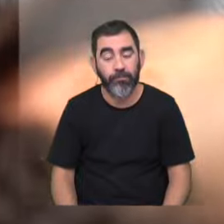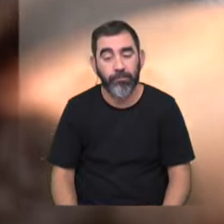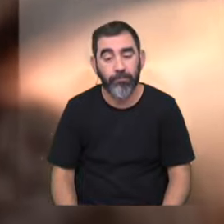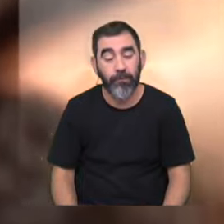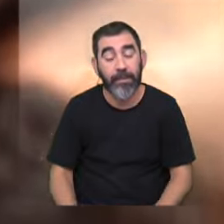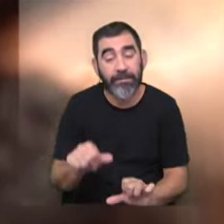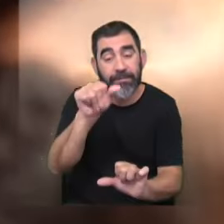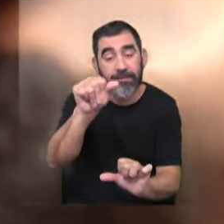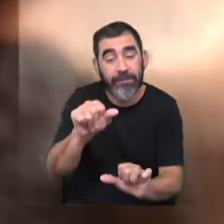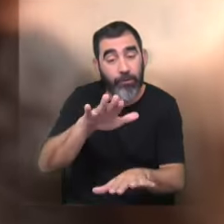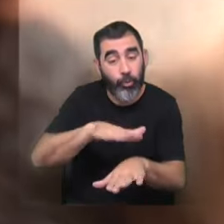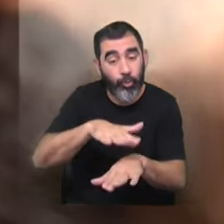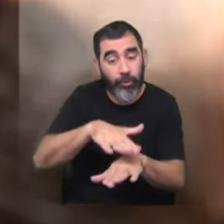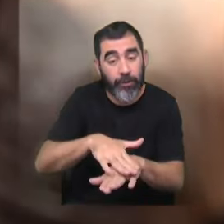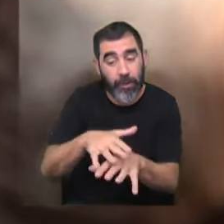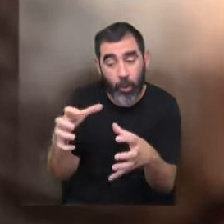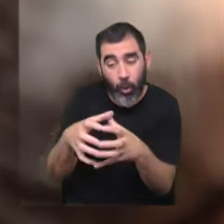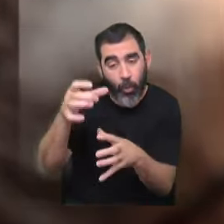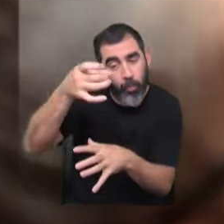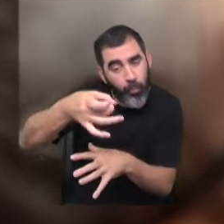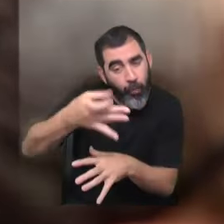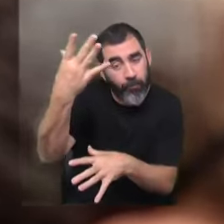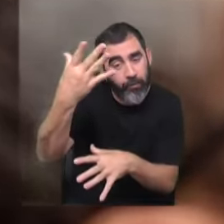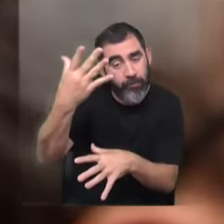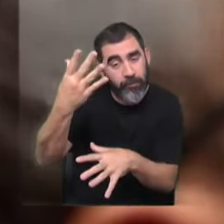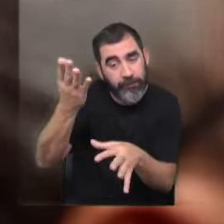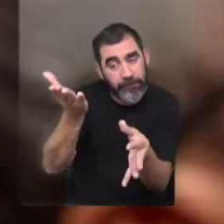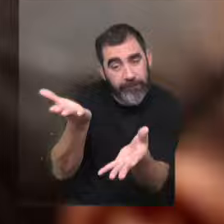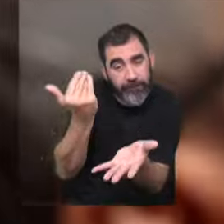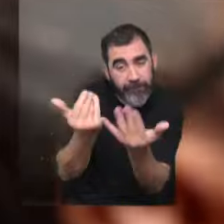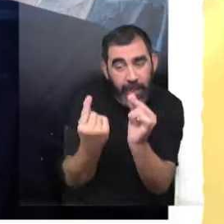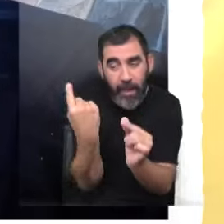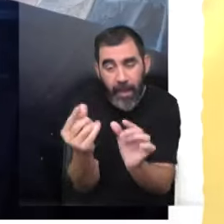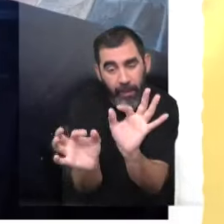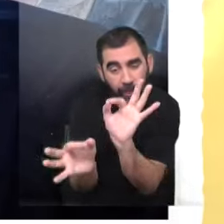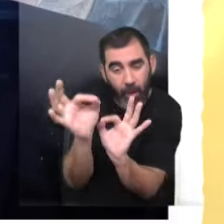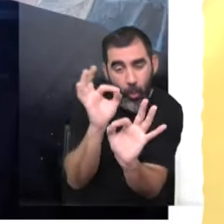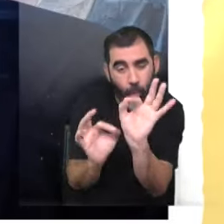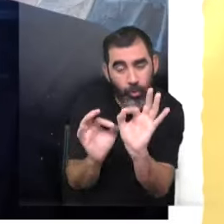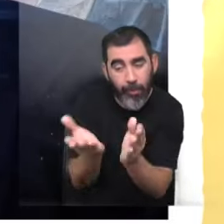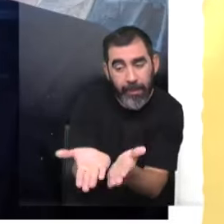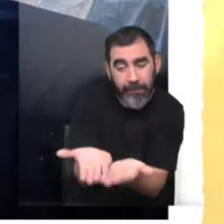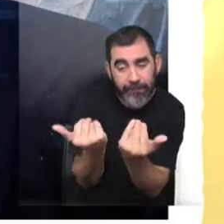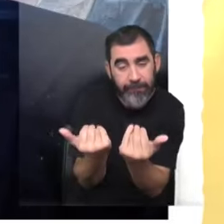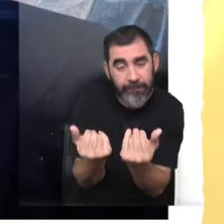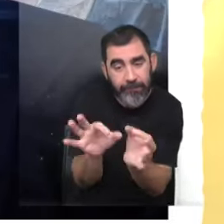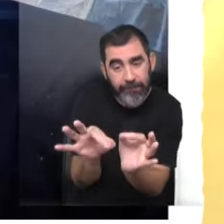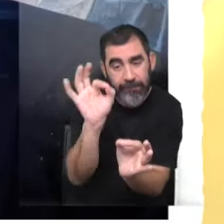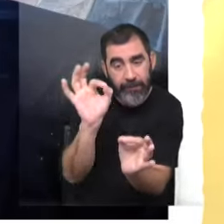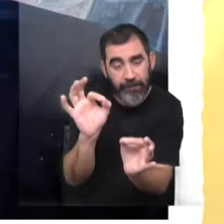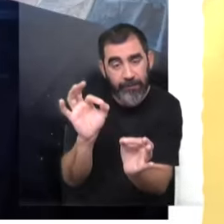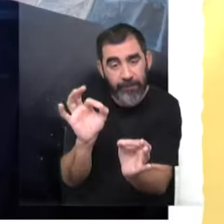Durante la cirugía nosotros, con un equipo especializado, vamos sacando folículo por folículo. Para extraer el folículo piloso